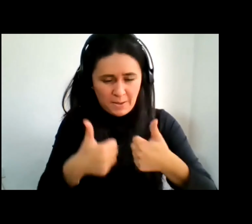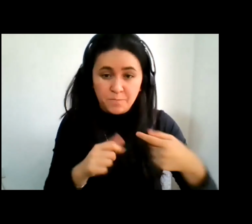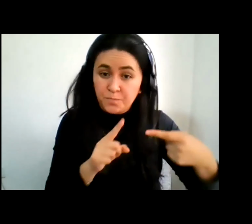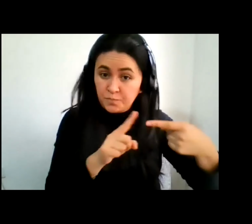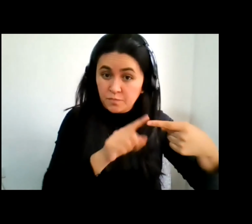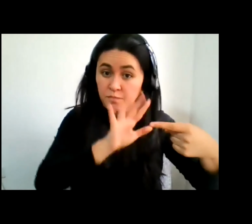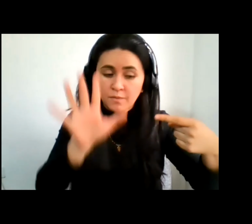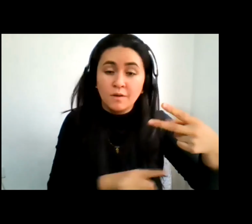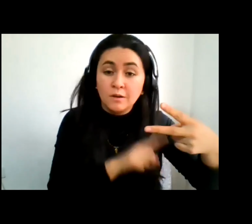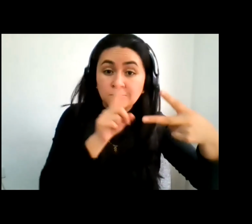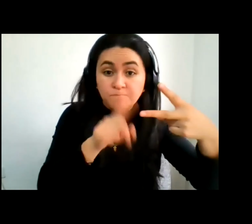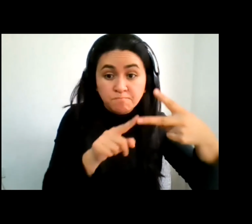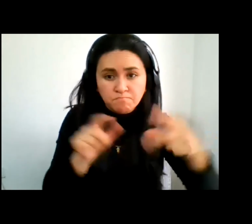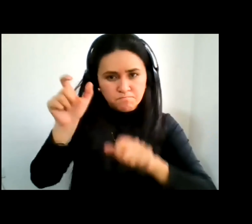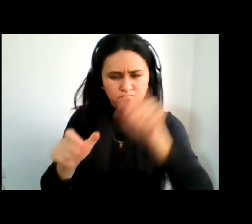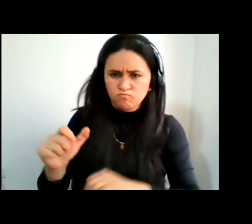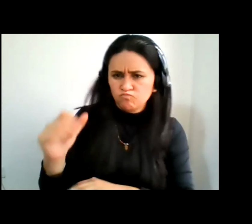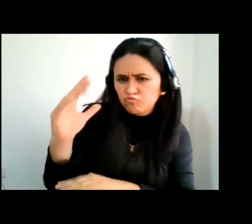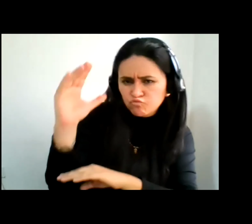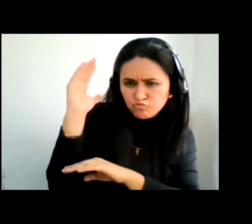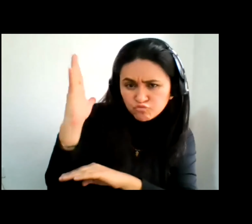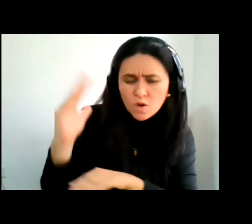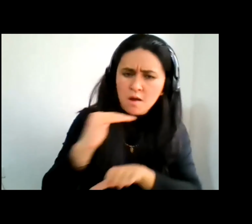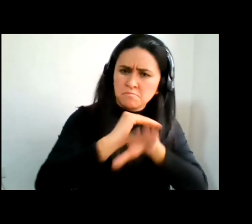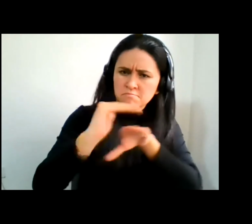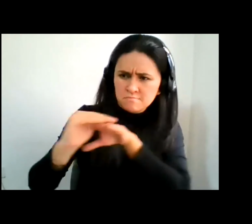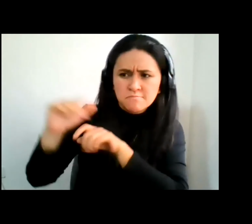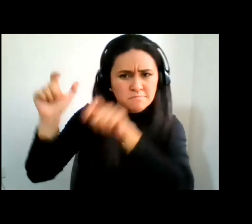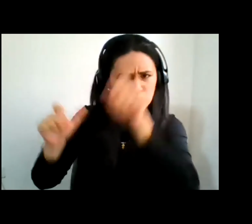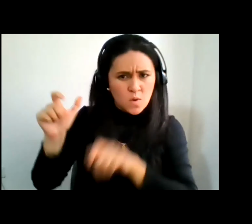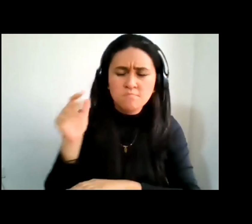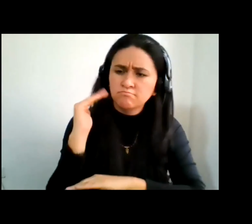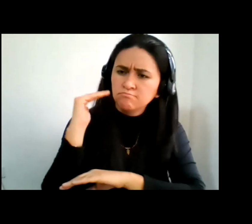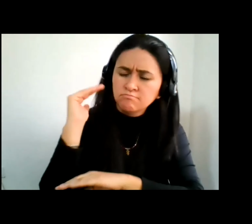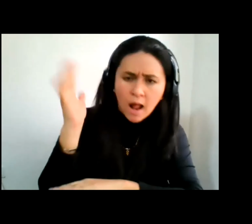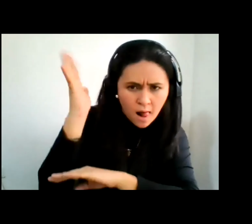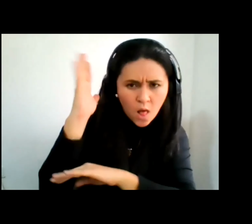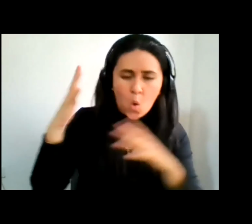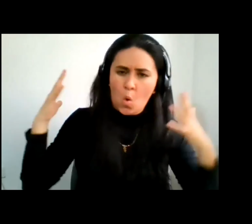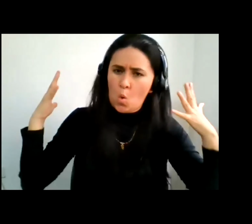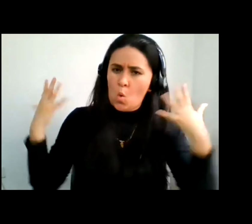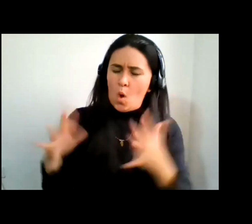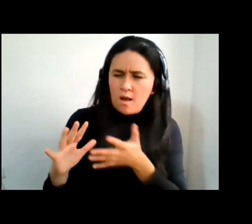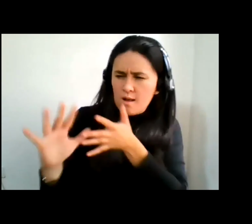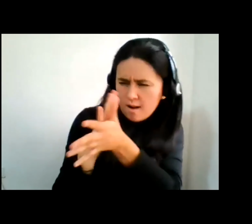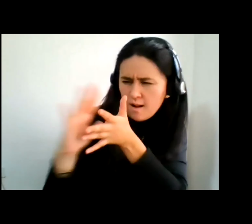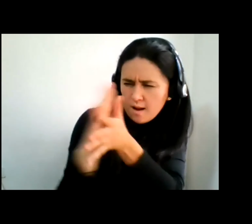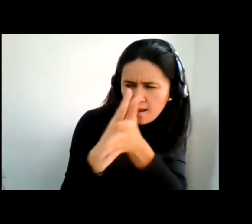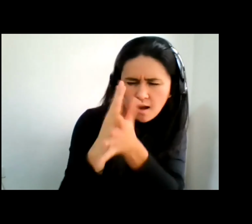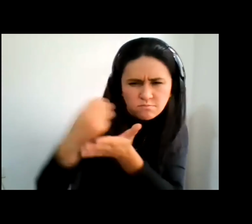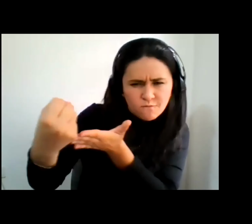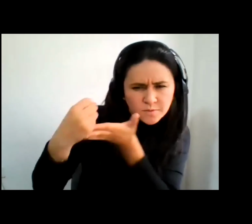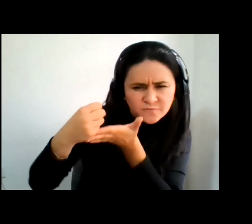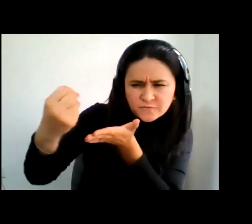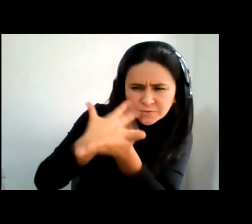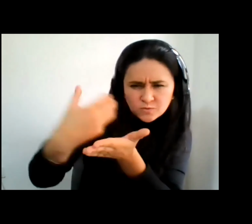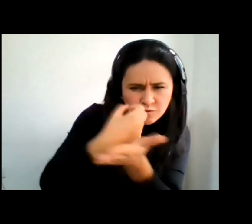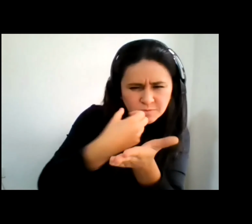los expositores, nuestros invitados han compartido aquí una variedad de elementos, ¿no? No solamente